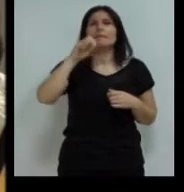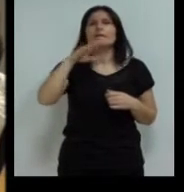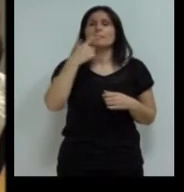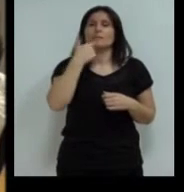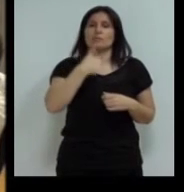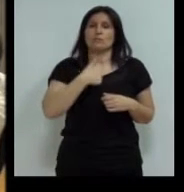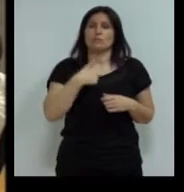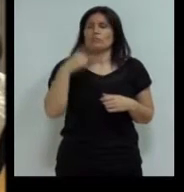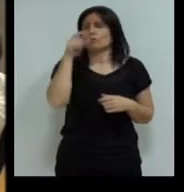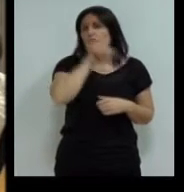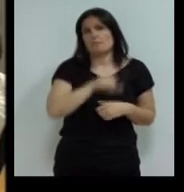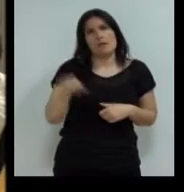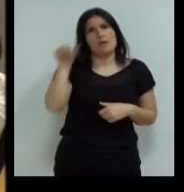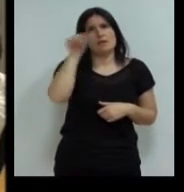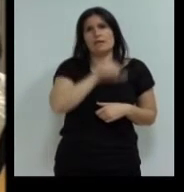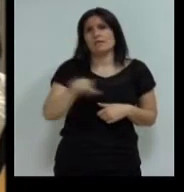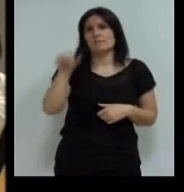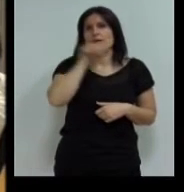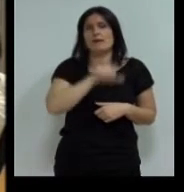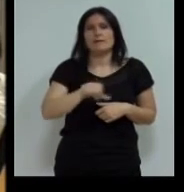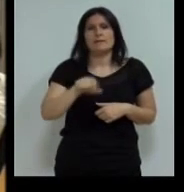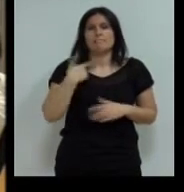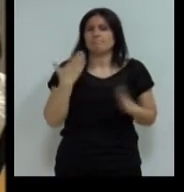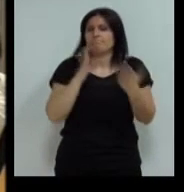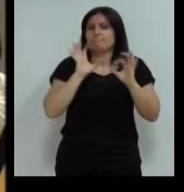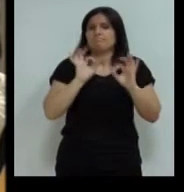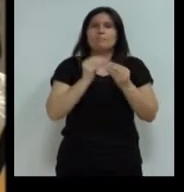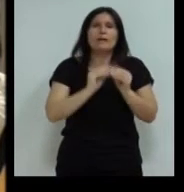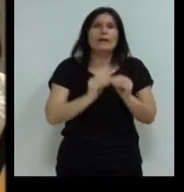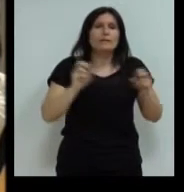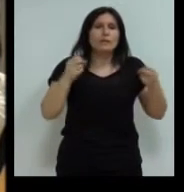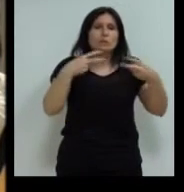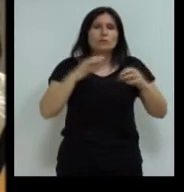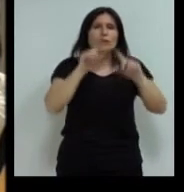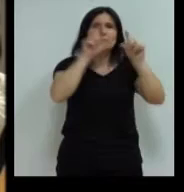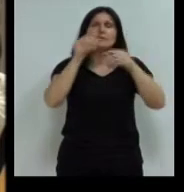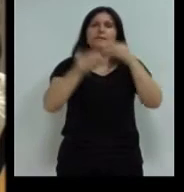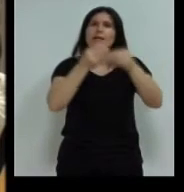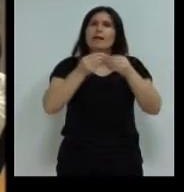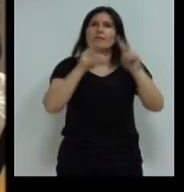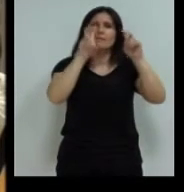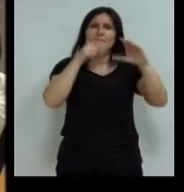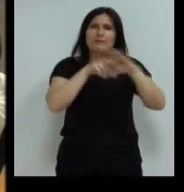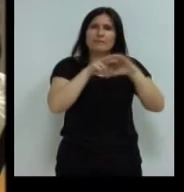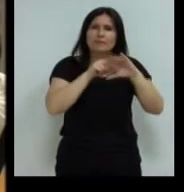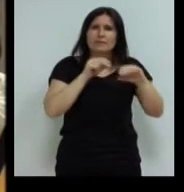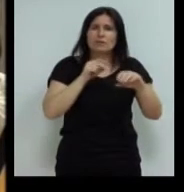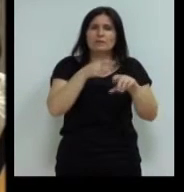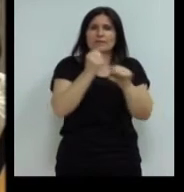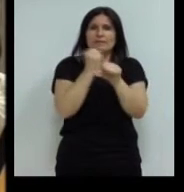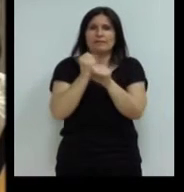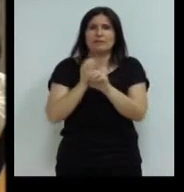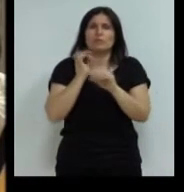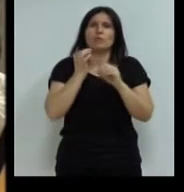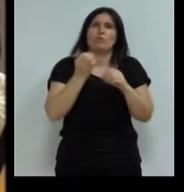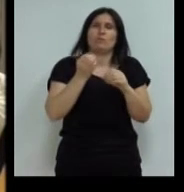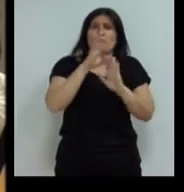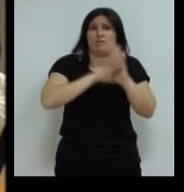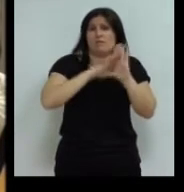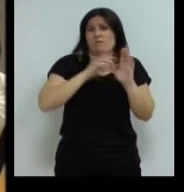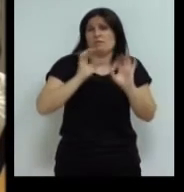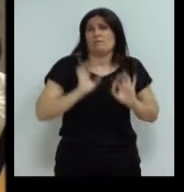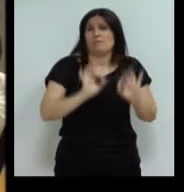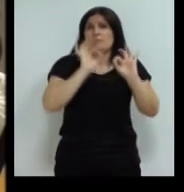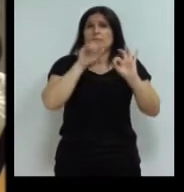enfrento a entregar subtítulos a empresas que hacen authoring de vídeo y que están trabajando con entornos de authoring que no permiten